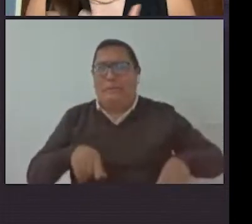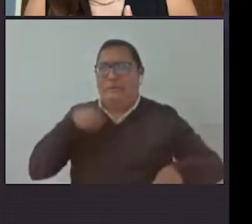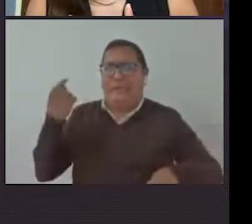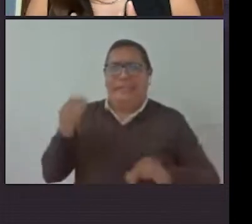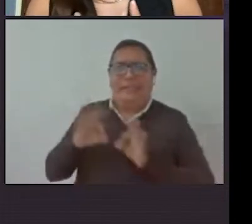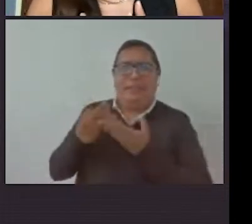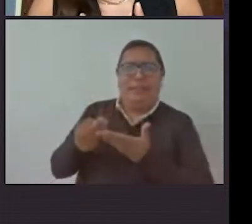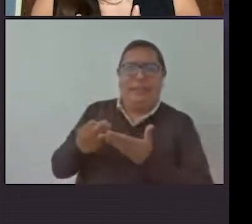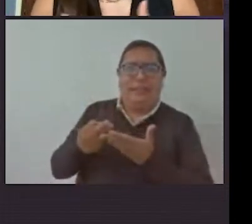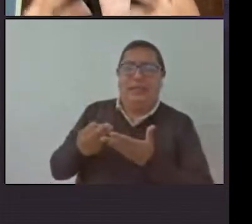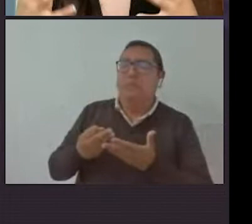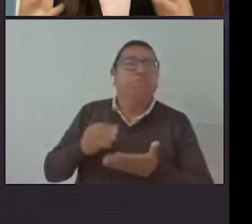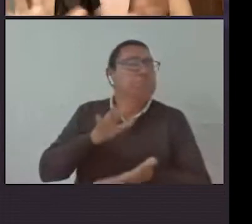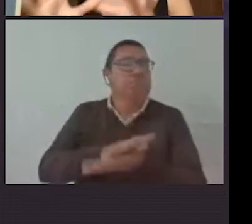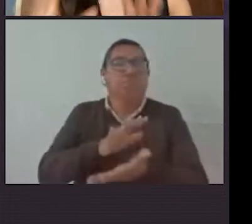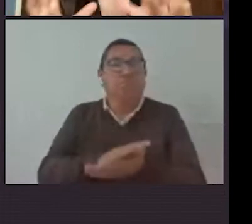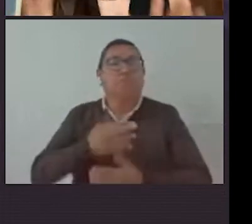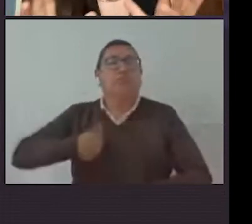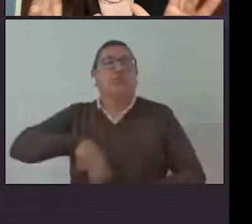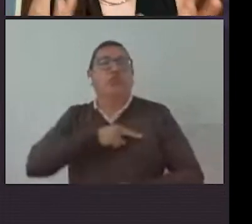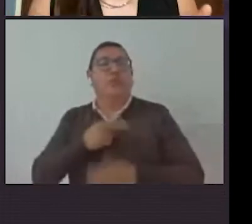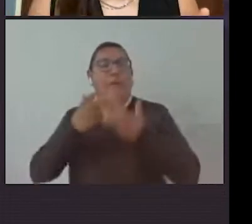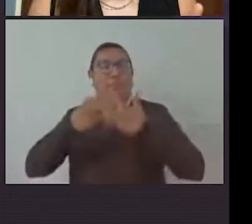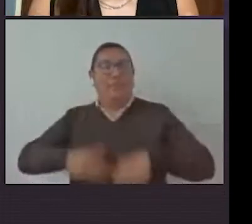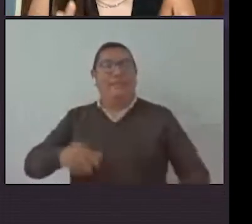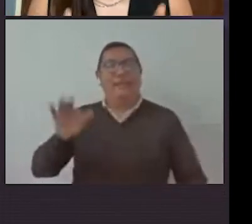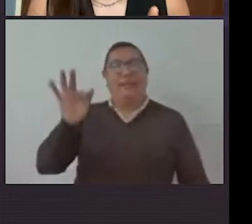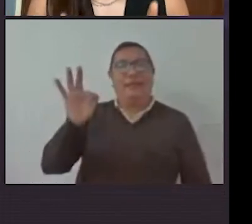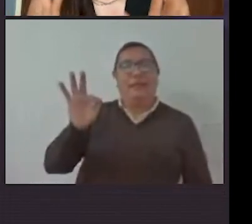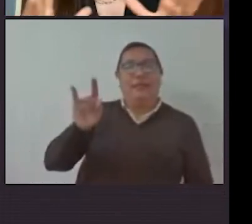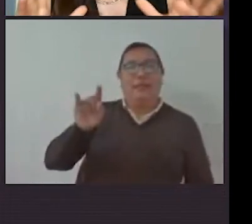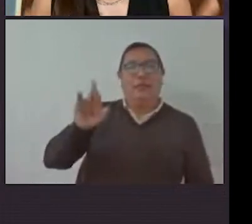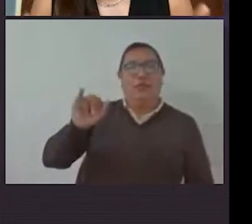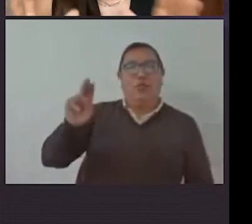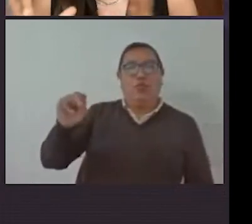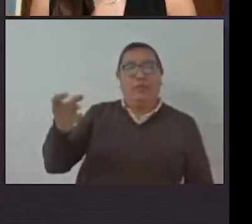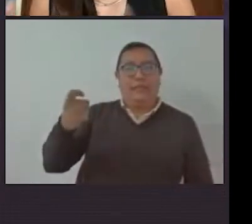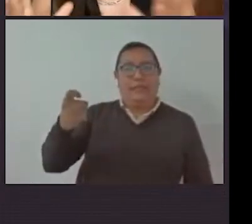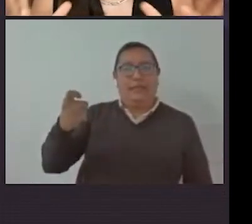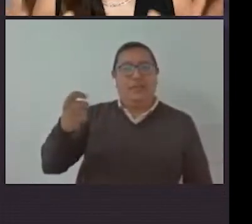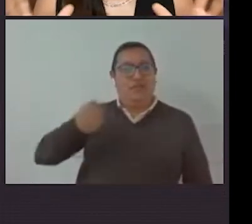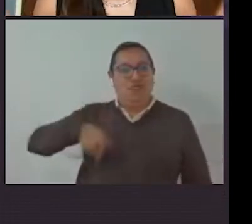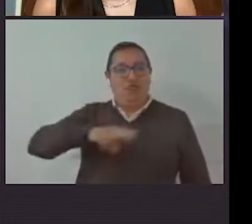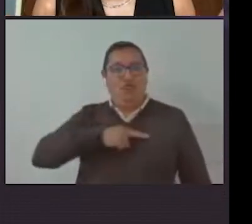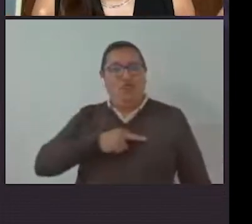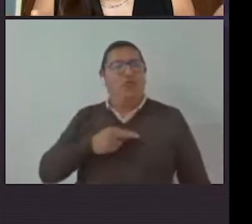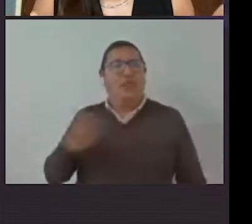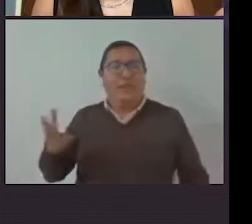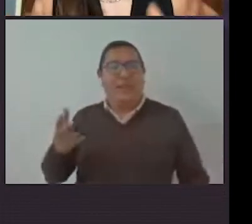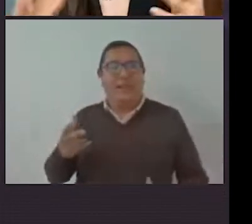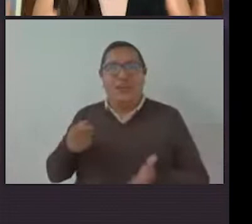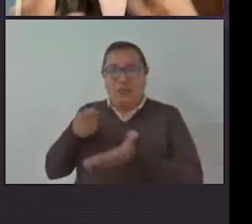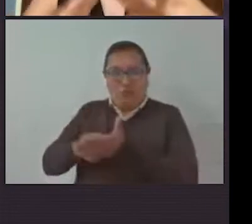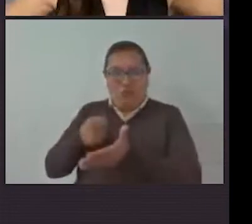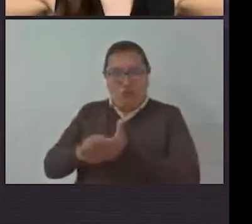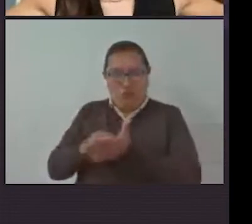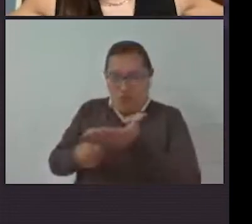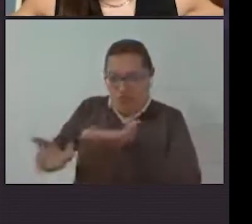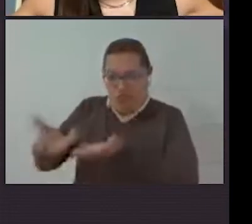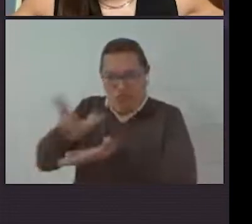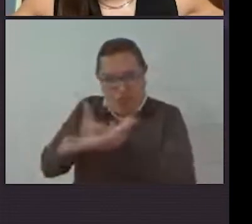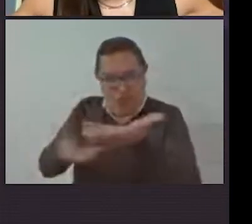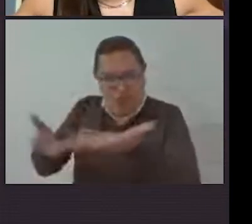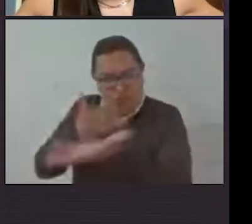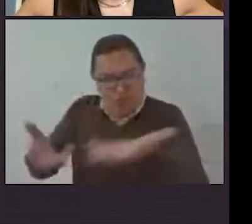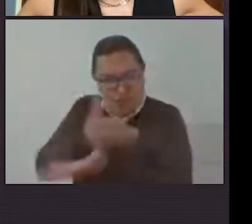como nosotros en Dream, una de nuestras filosofías es que somos los socios de negocio de nuestros desarrolladores para desarrollar su